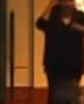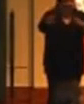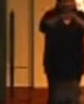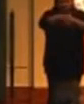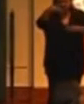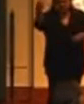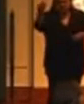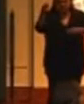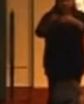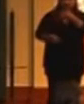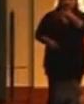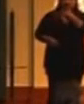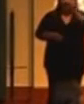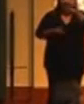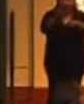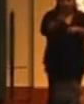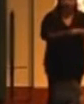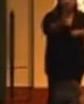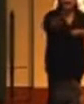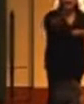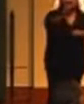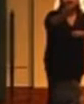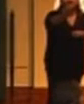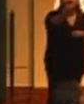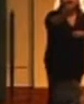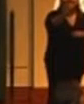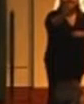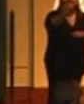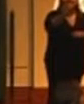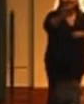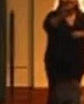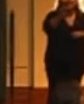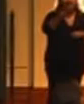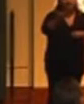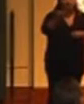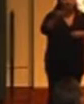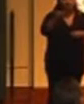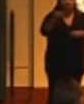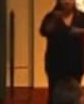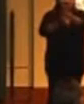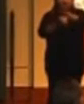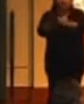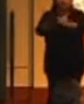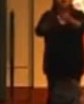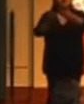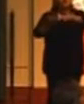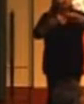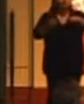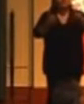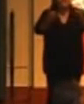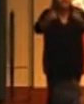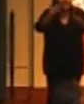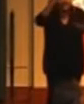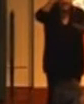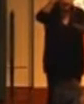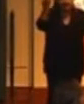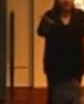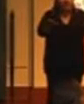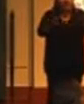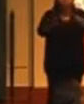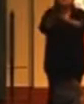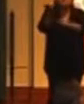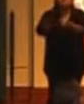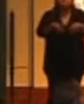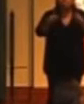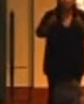Nosotros, si un sereno sale de la jurisdicción, sabemos exactamente que salió. Si una unidad sale, también sabemos que ha salido, porque